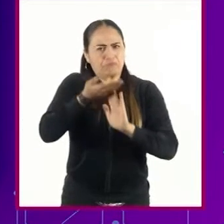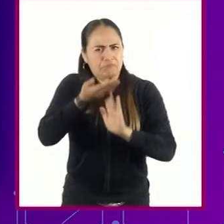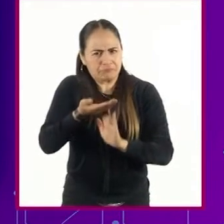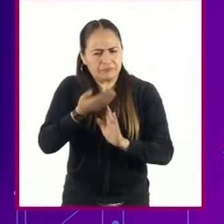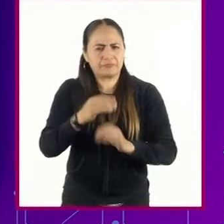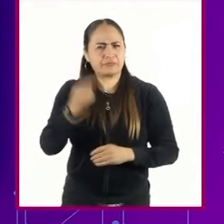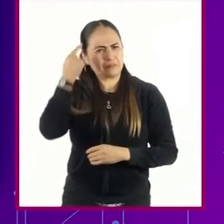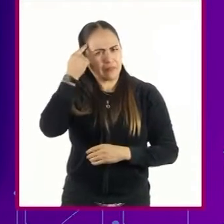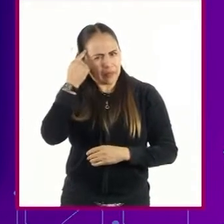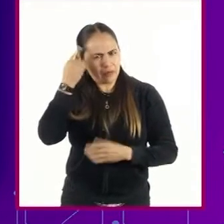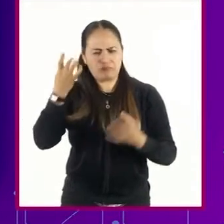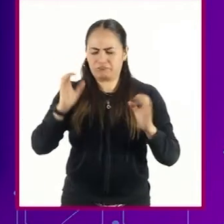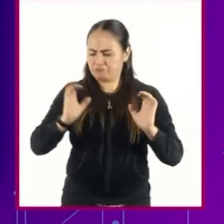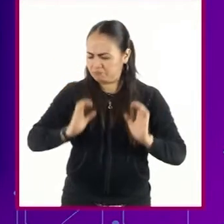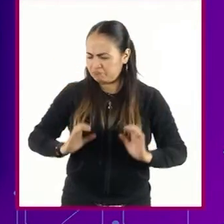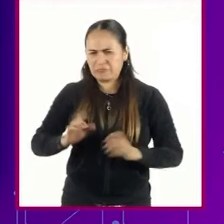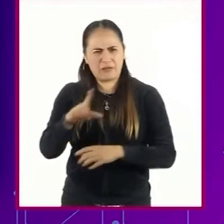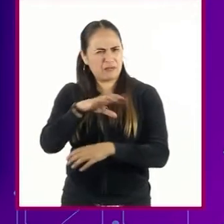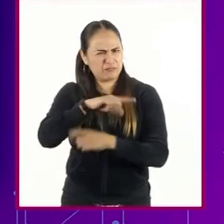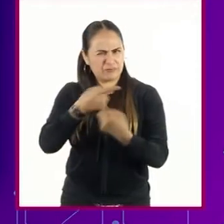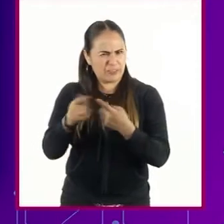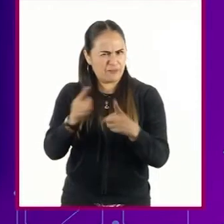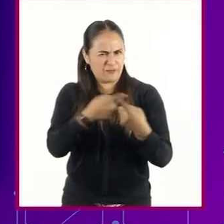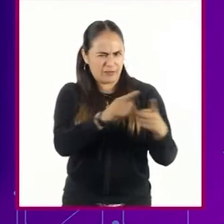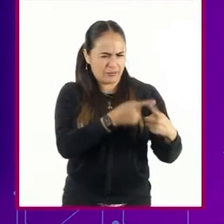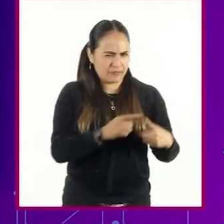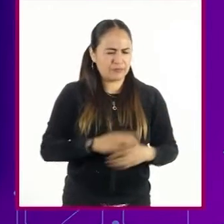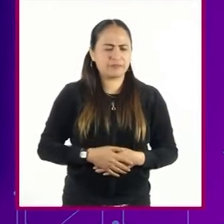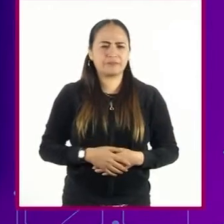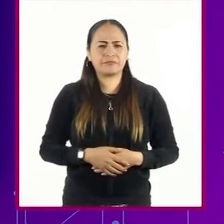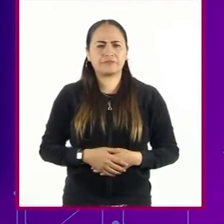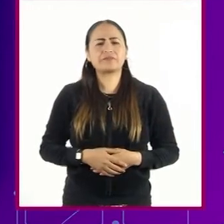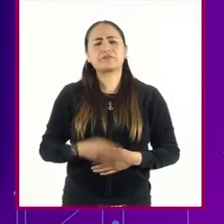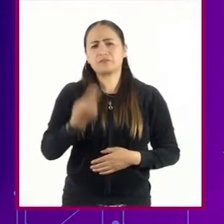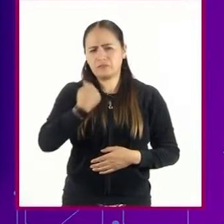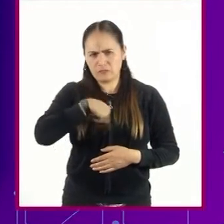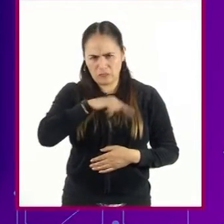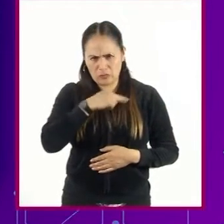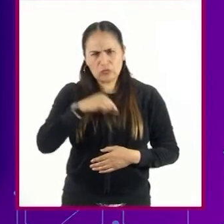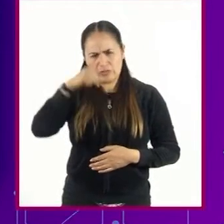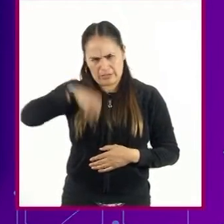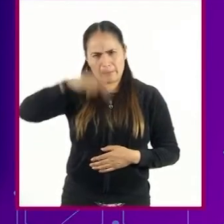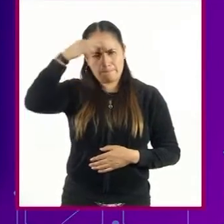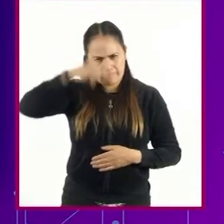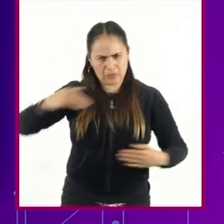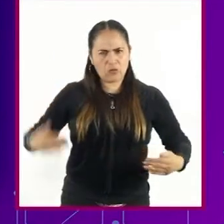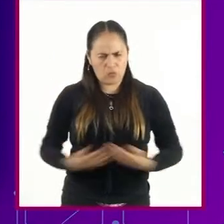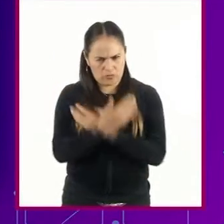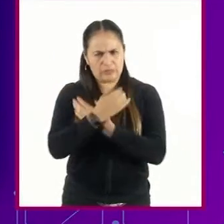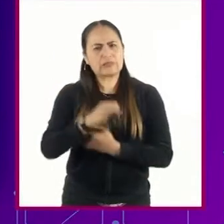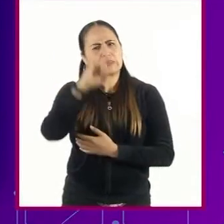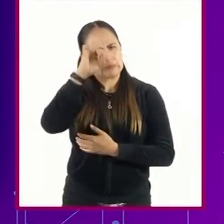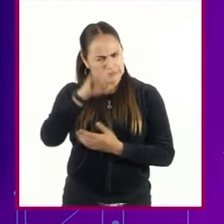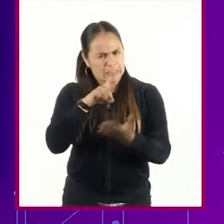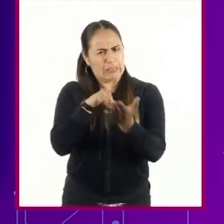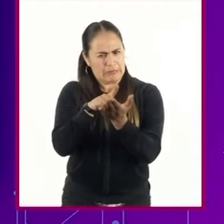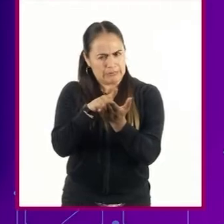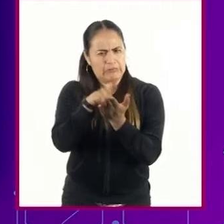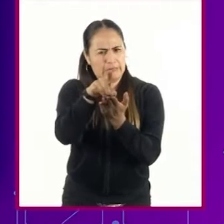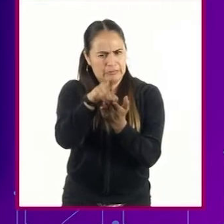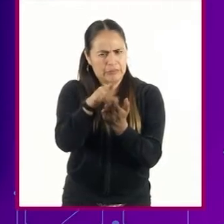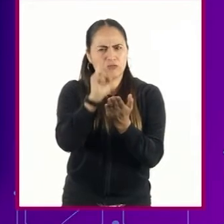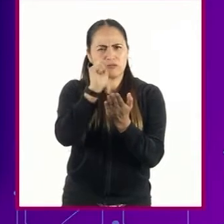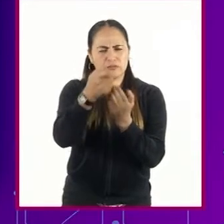En este sentido, todos nosotros como mexicanos tenemos derecho, debemos tener derecho, el derecho existe, debemos ejercer el derecho